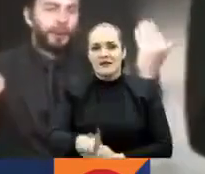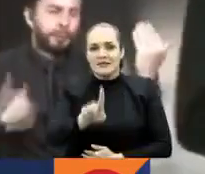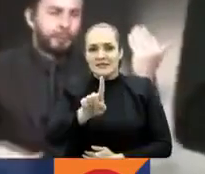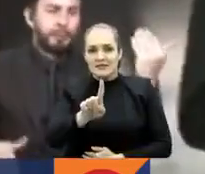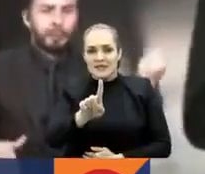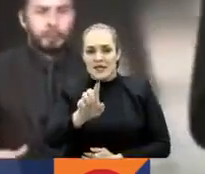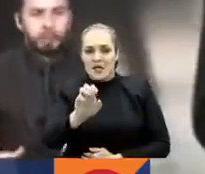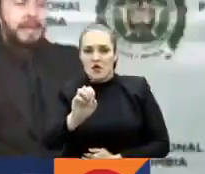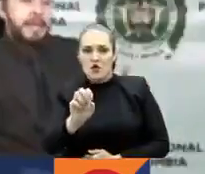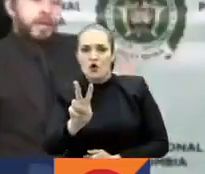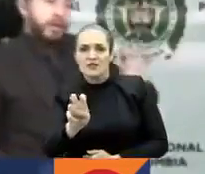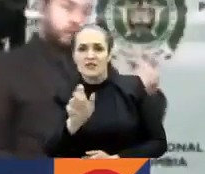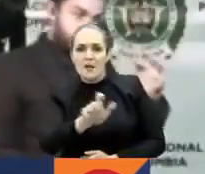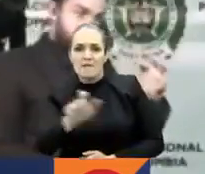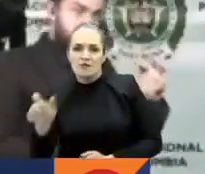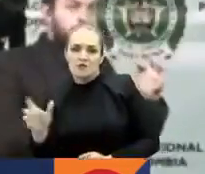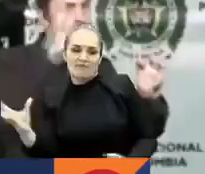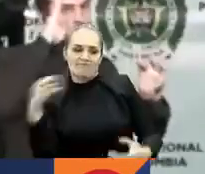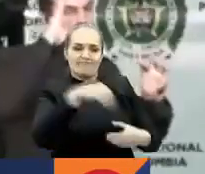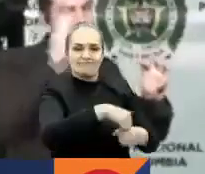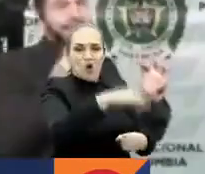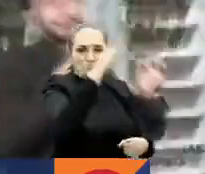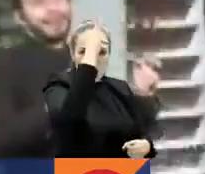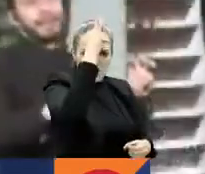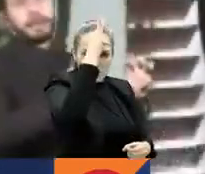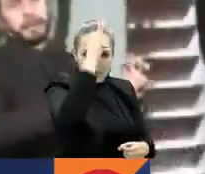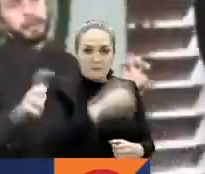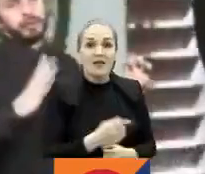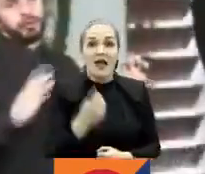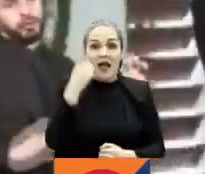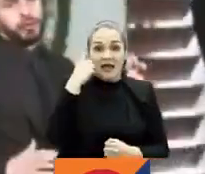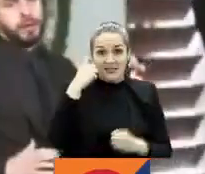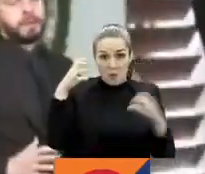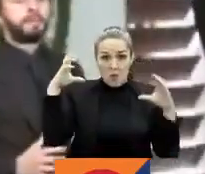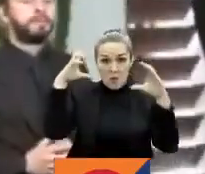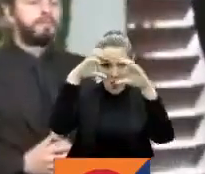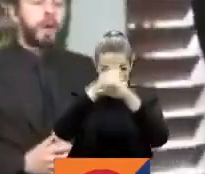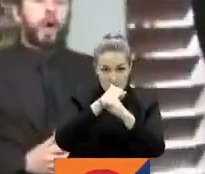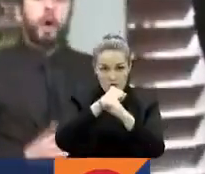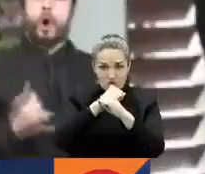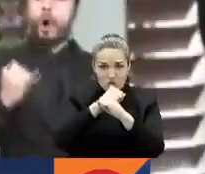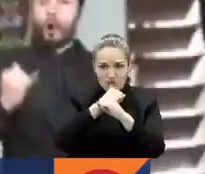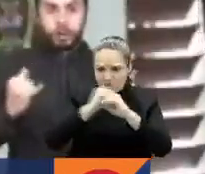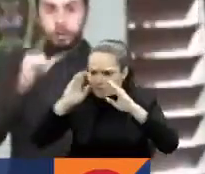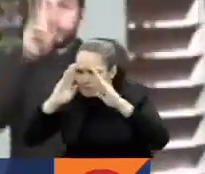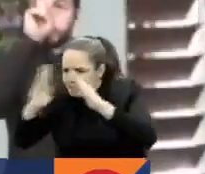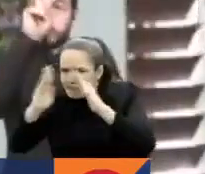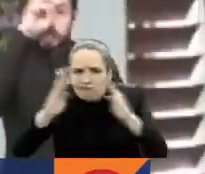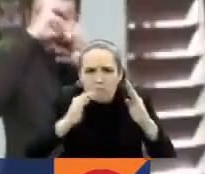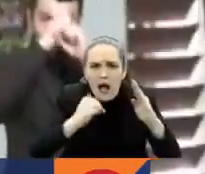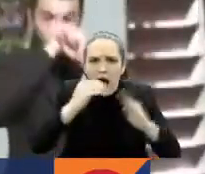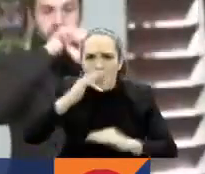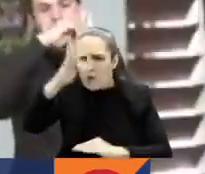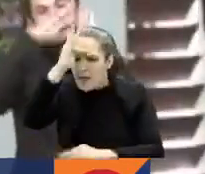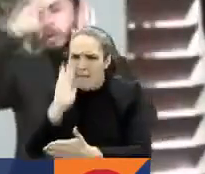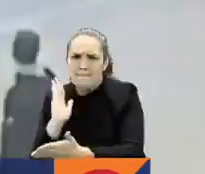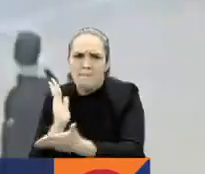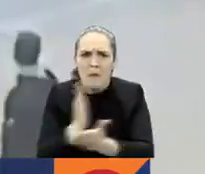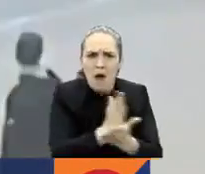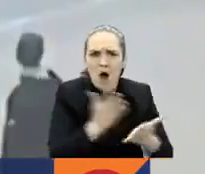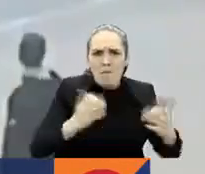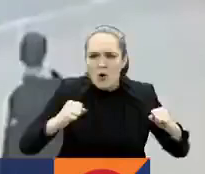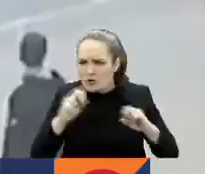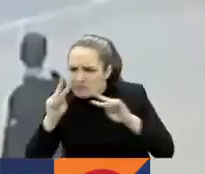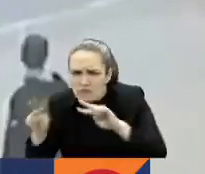centros hospitalarios de Bogotá. Después de toda la noche, toda la atención de distintos servicios de trauma en la ciudad de